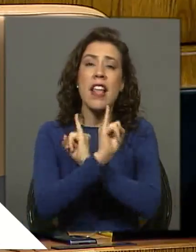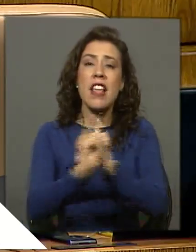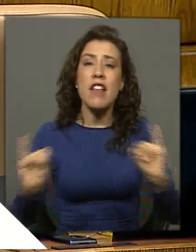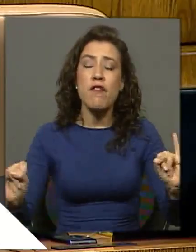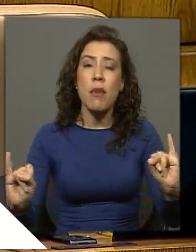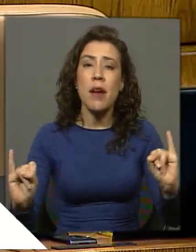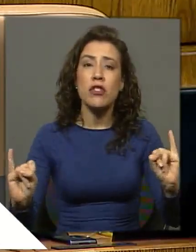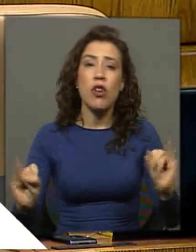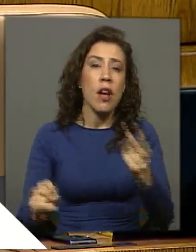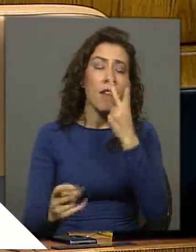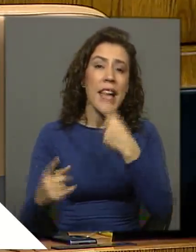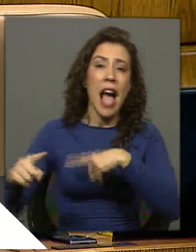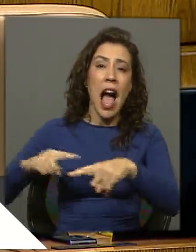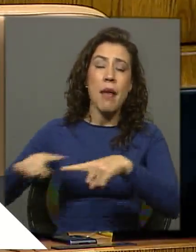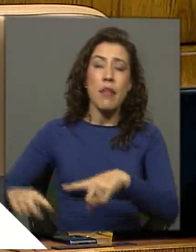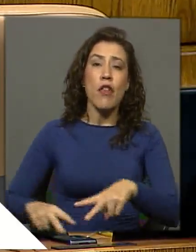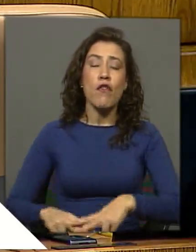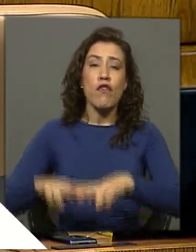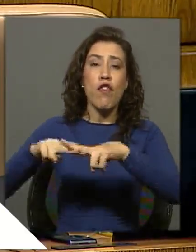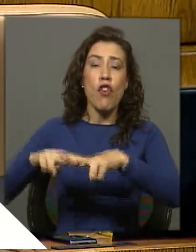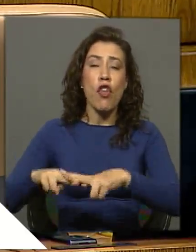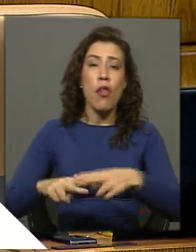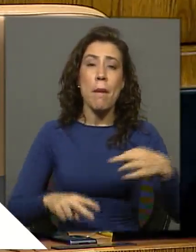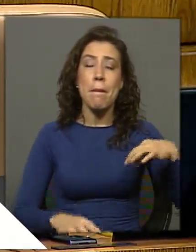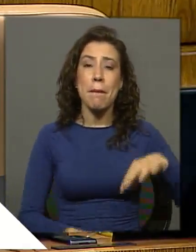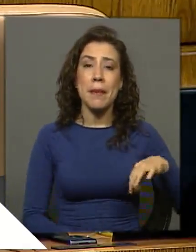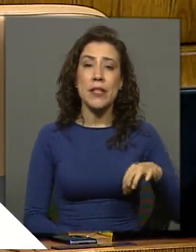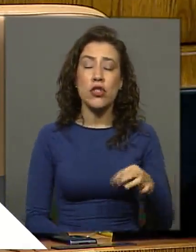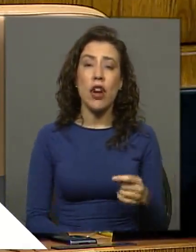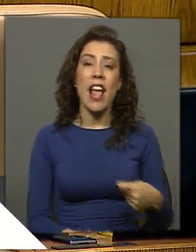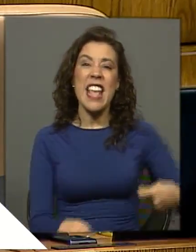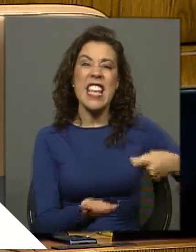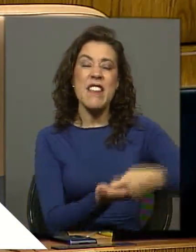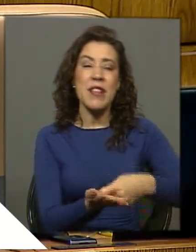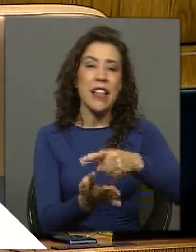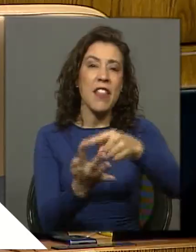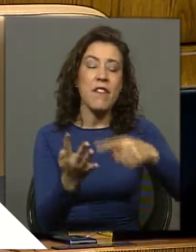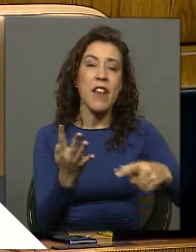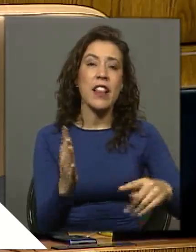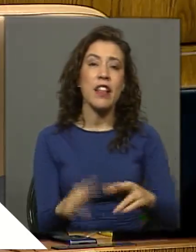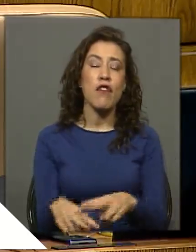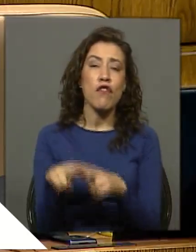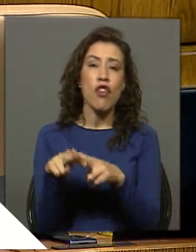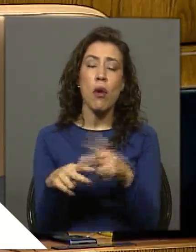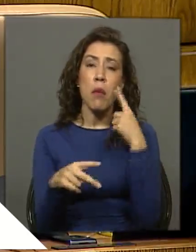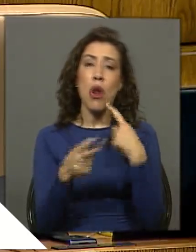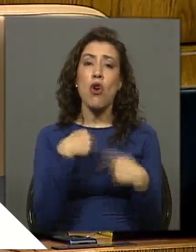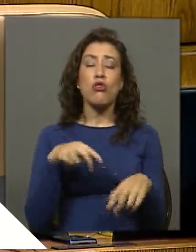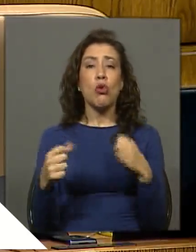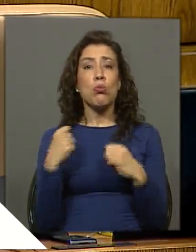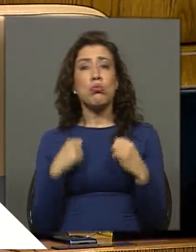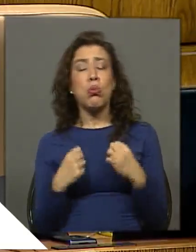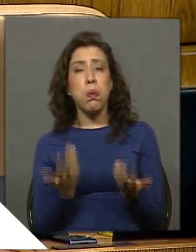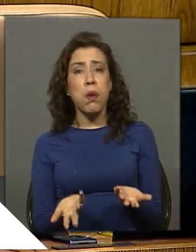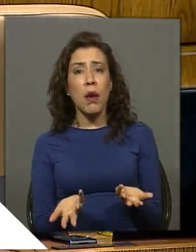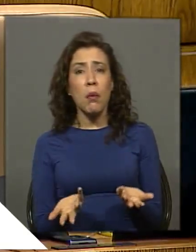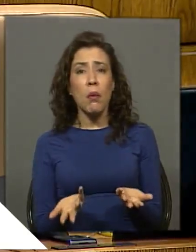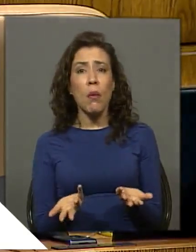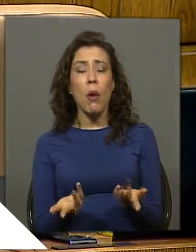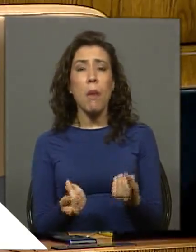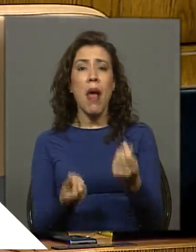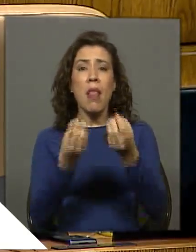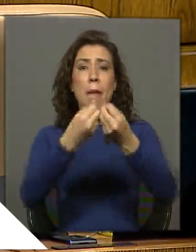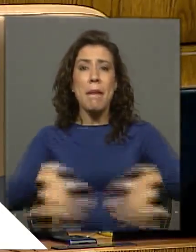que determina que una administradora de fondos de pensiones invierta en tal o cual fondo sin embargo después nosotros sufrimos las